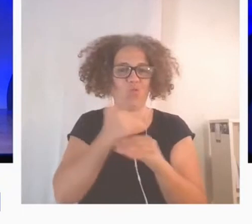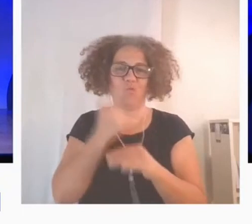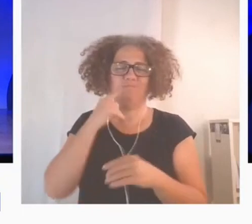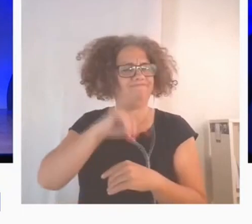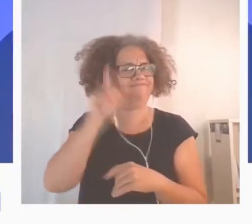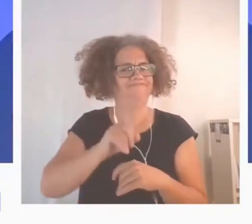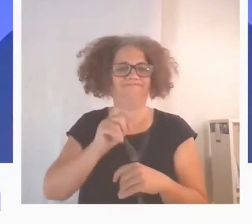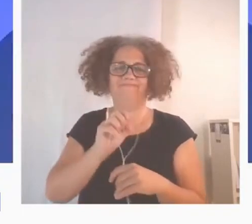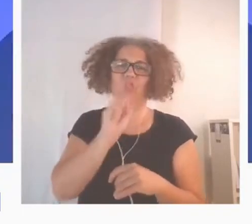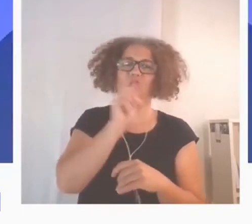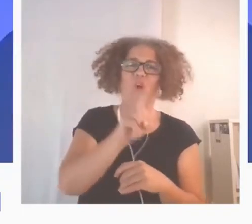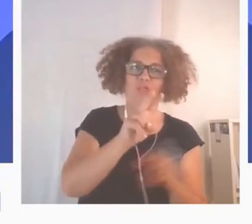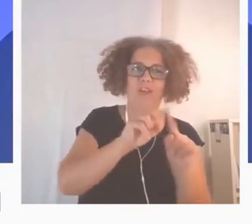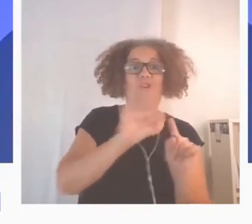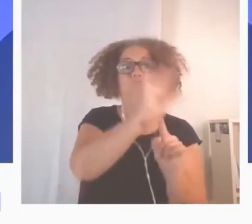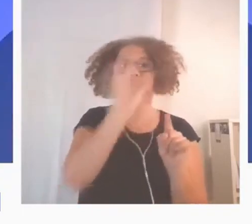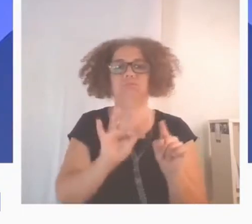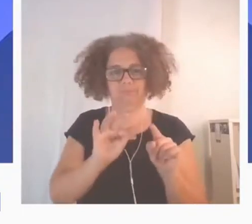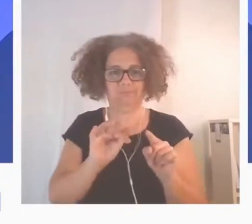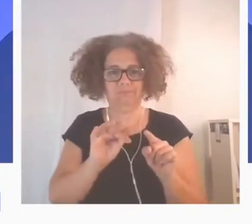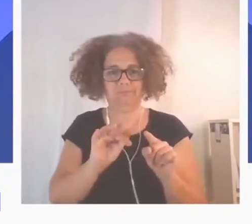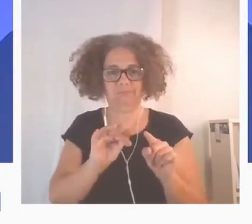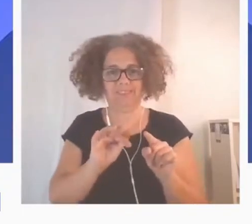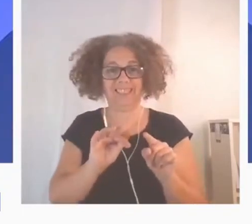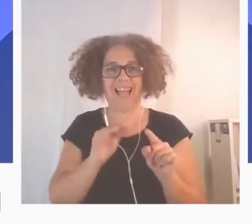día 12, vamos a ver cómo nos llevaría